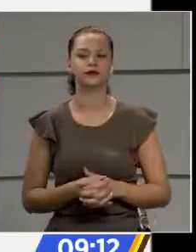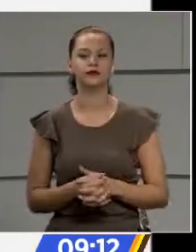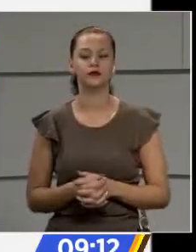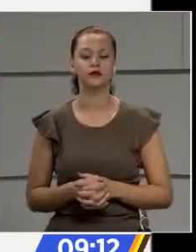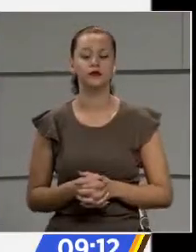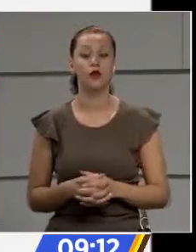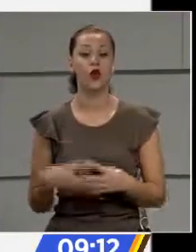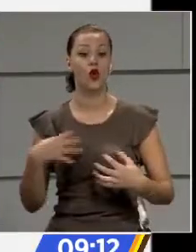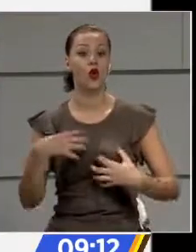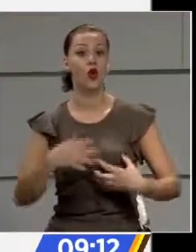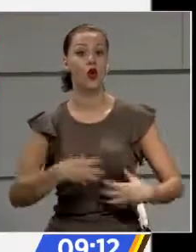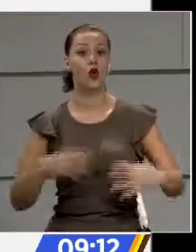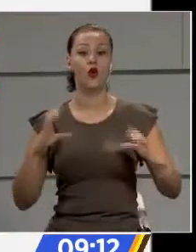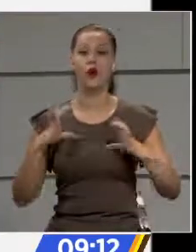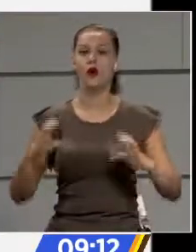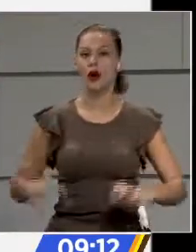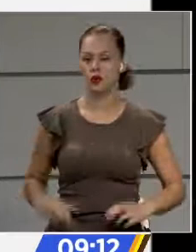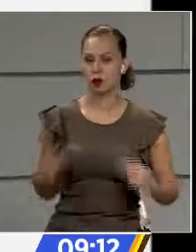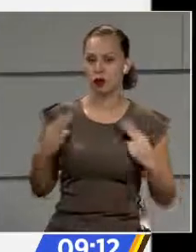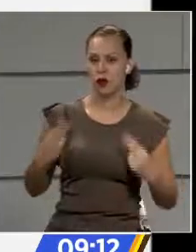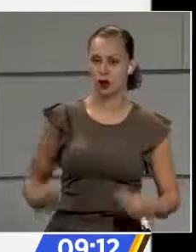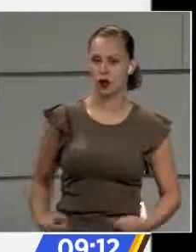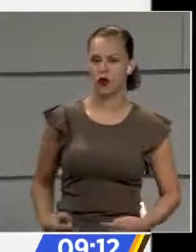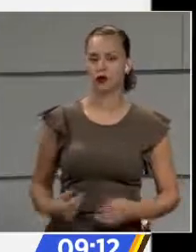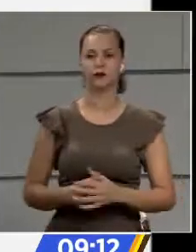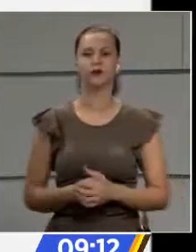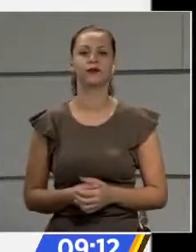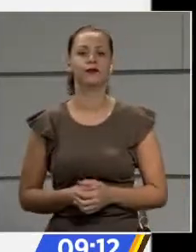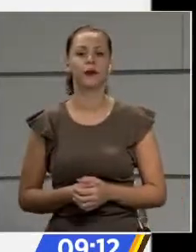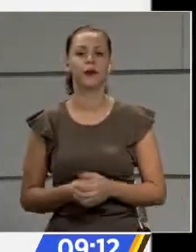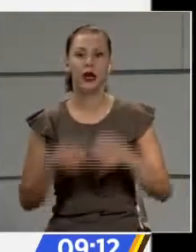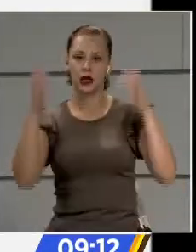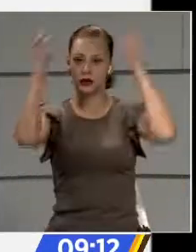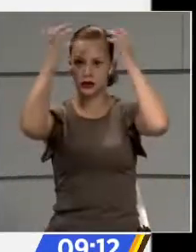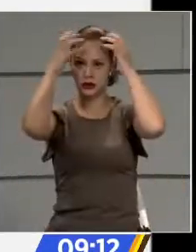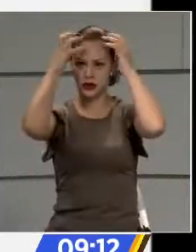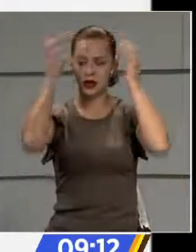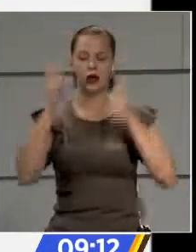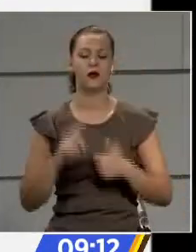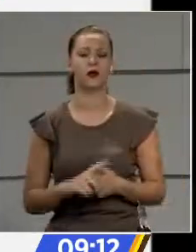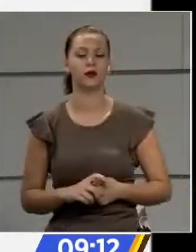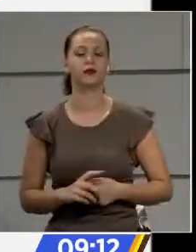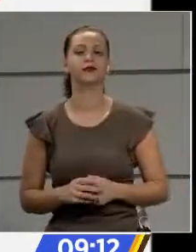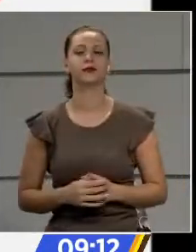Los órganos del cuerpo humano. Cerebro.